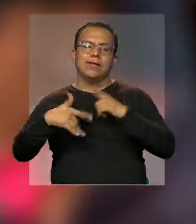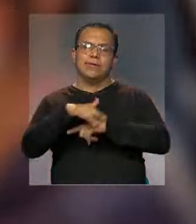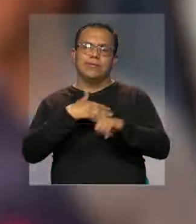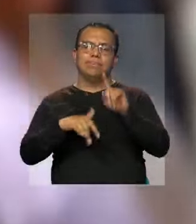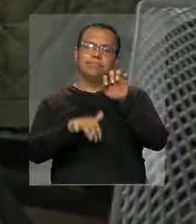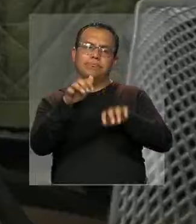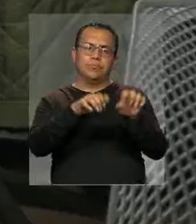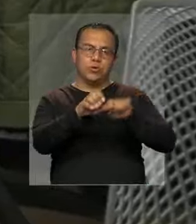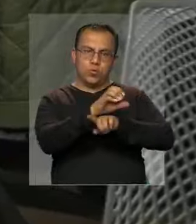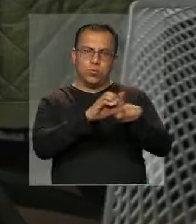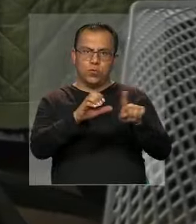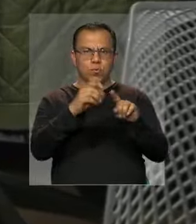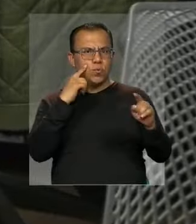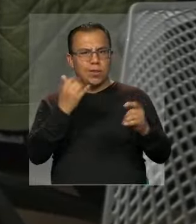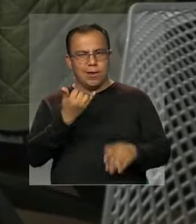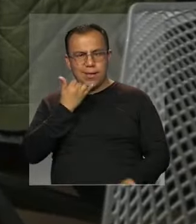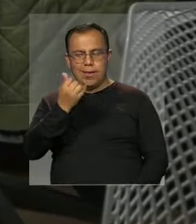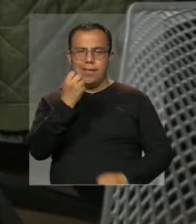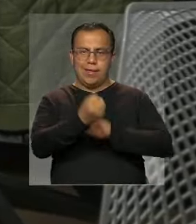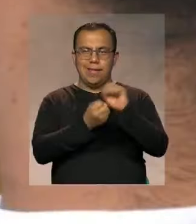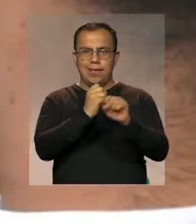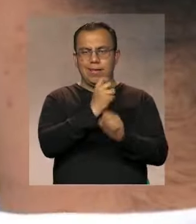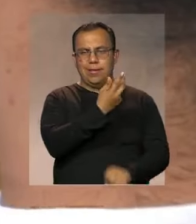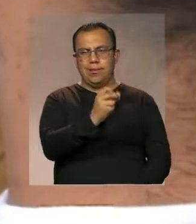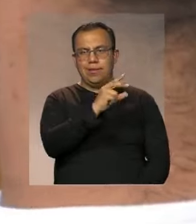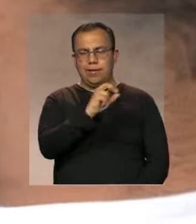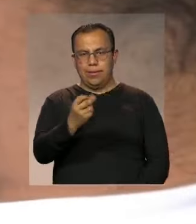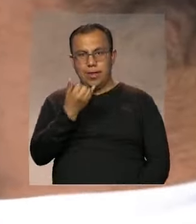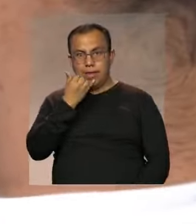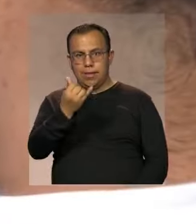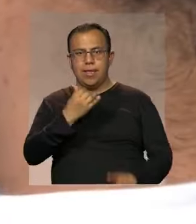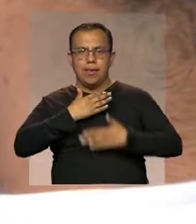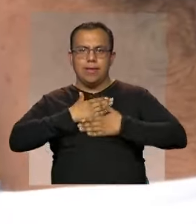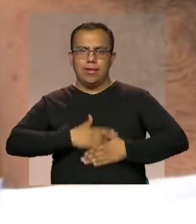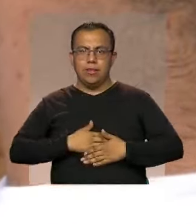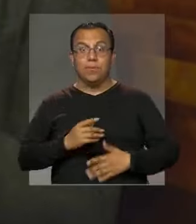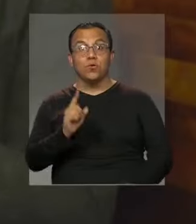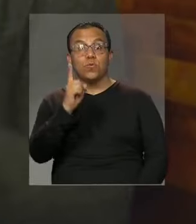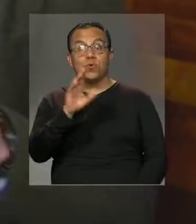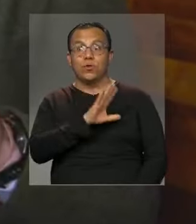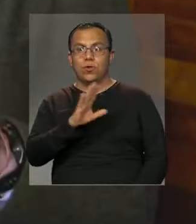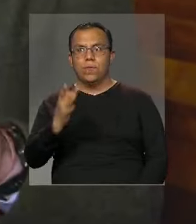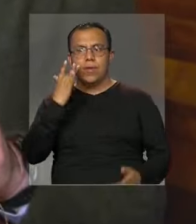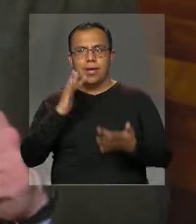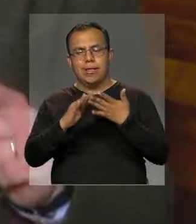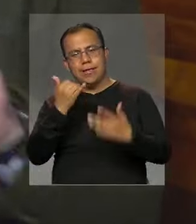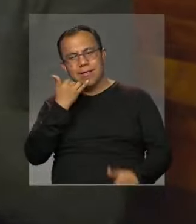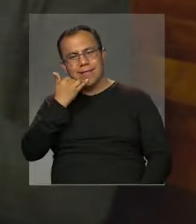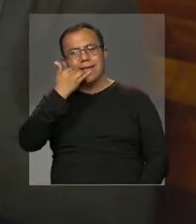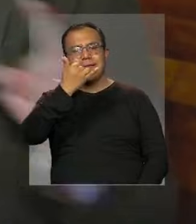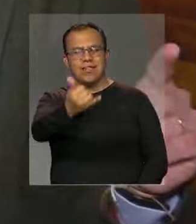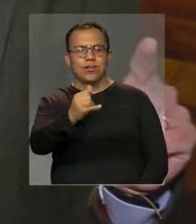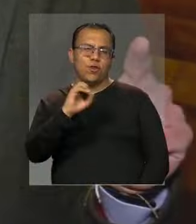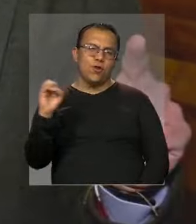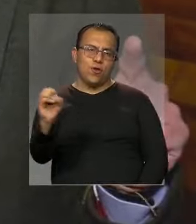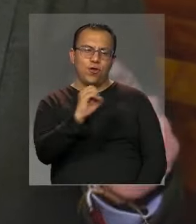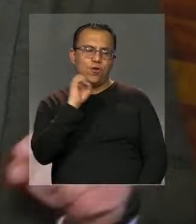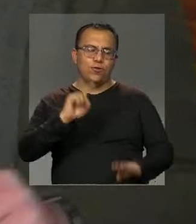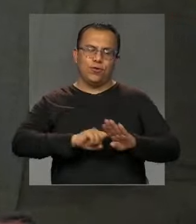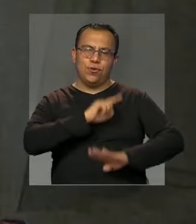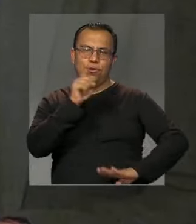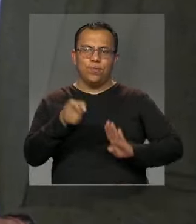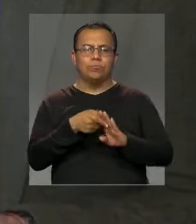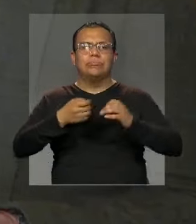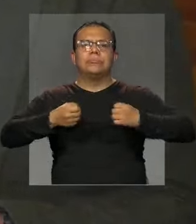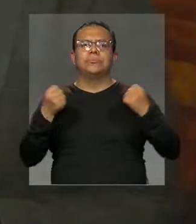Secretaría de Cultura implementó en 2020 la Línea Calma. Es la única línea de atención y escucha telefónica para todos los hombres de Bogotá,